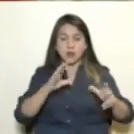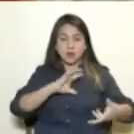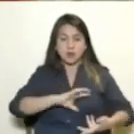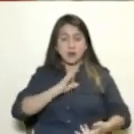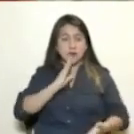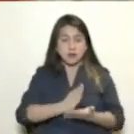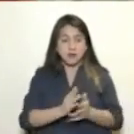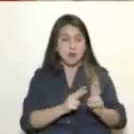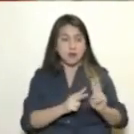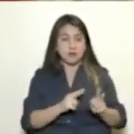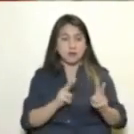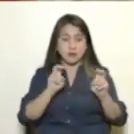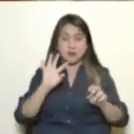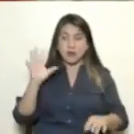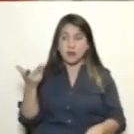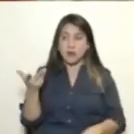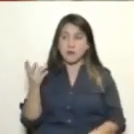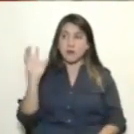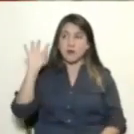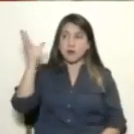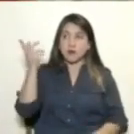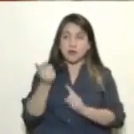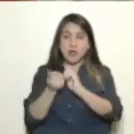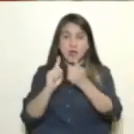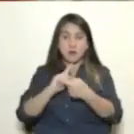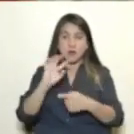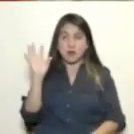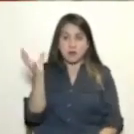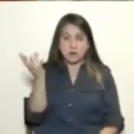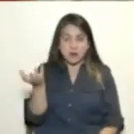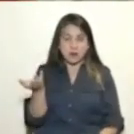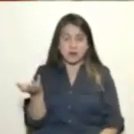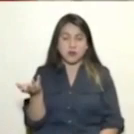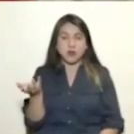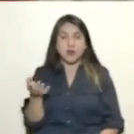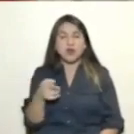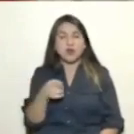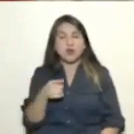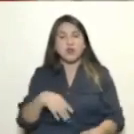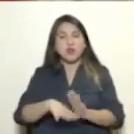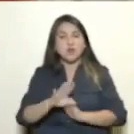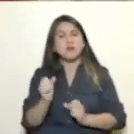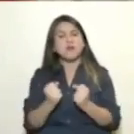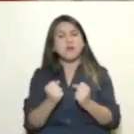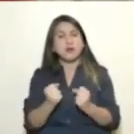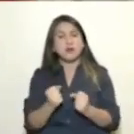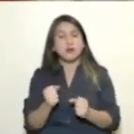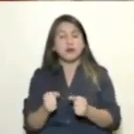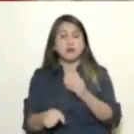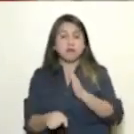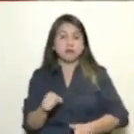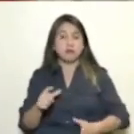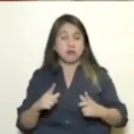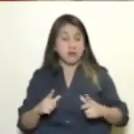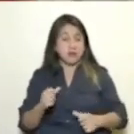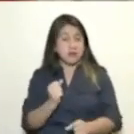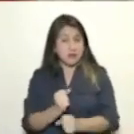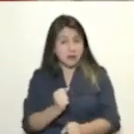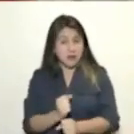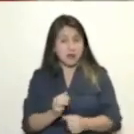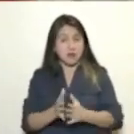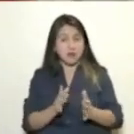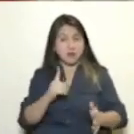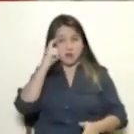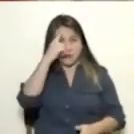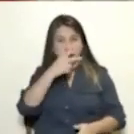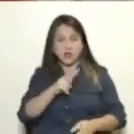tenemos que hacer sobre el cambio climático. ¿Y cómo va a poder, después de esta crisis en que lo más golpeado va a ser el empleo, y el empleo sabemos que es